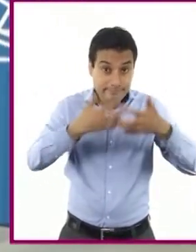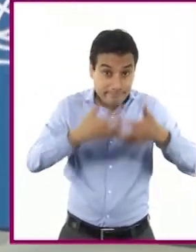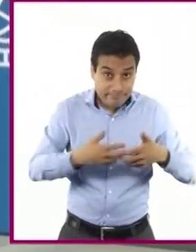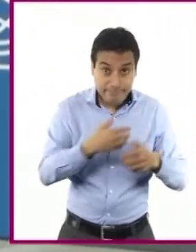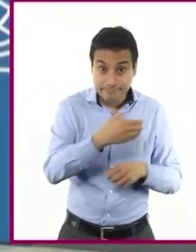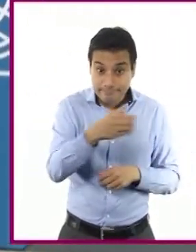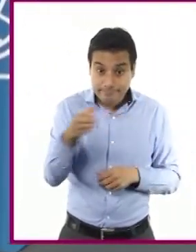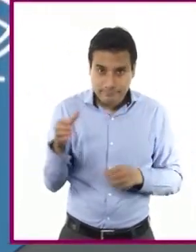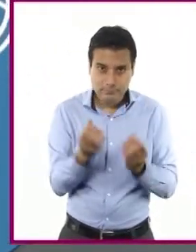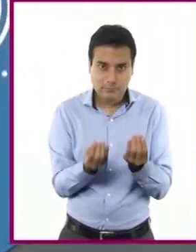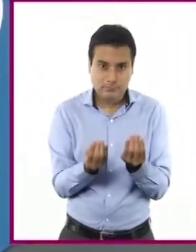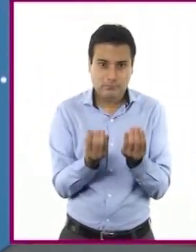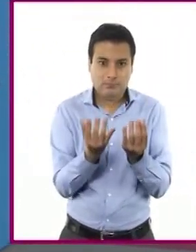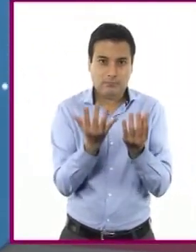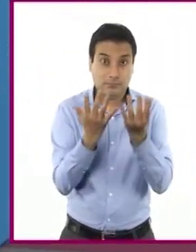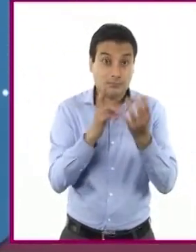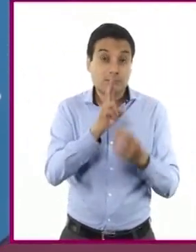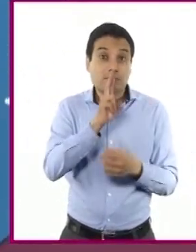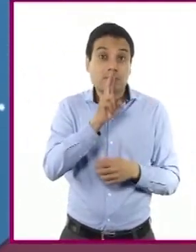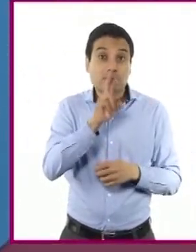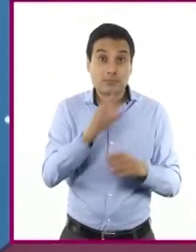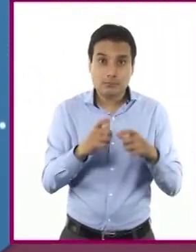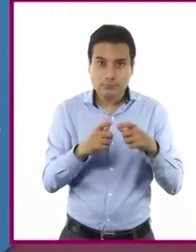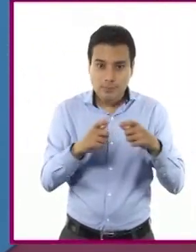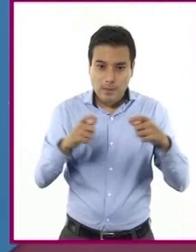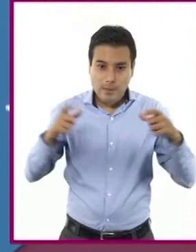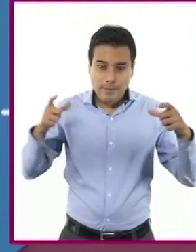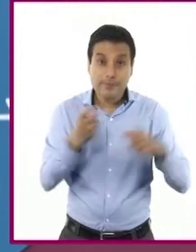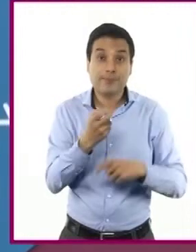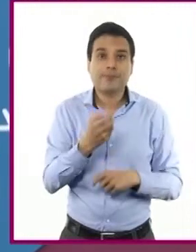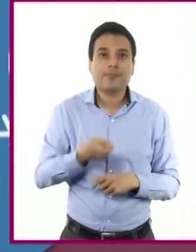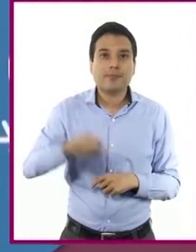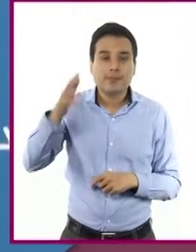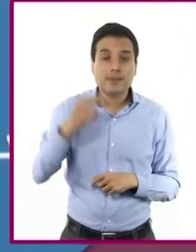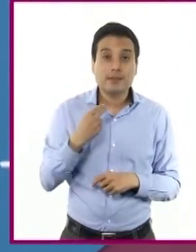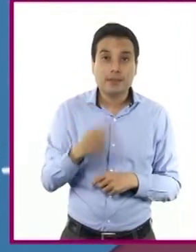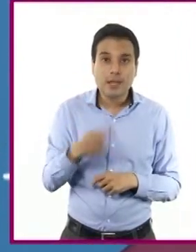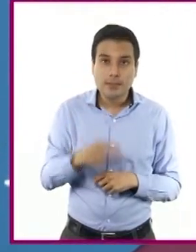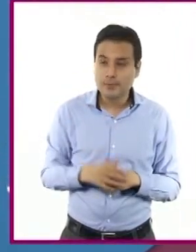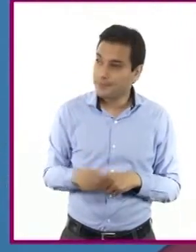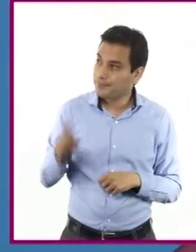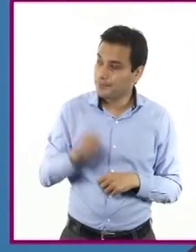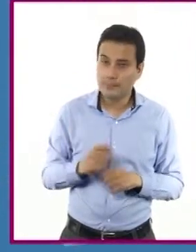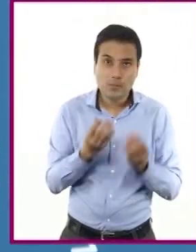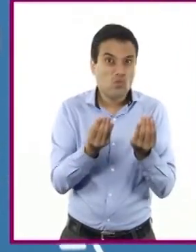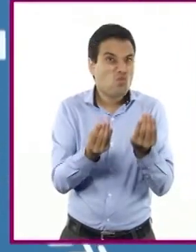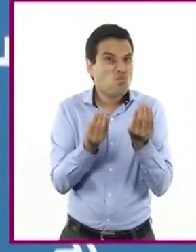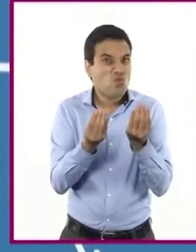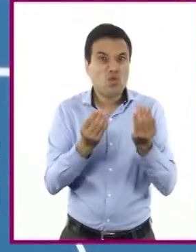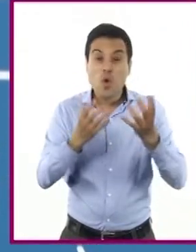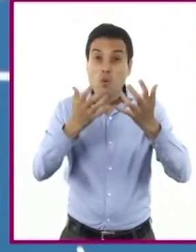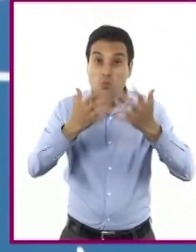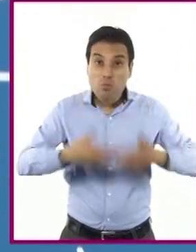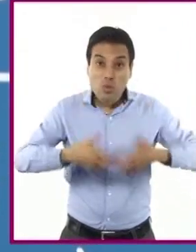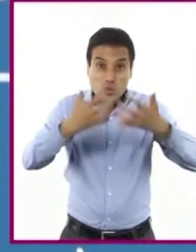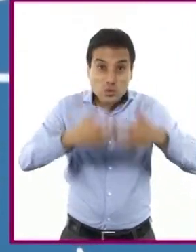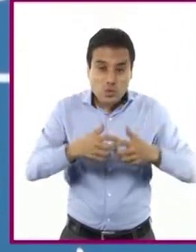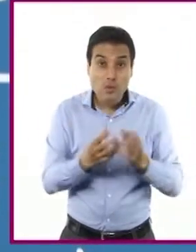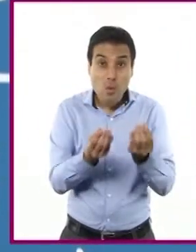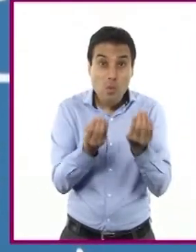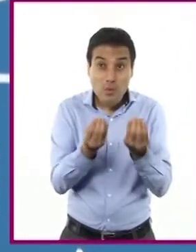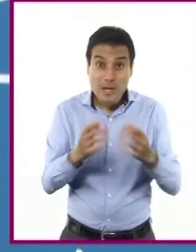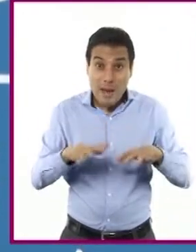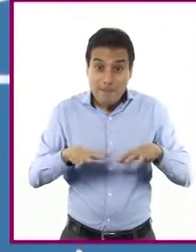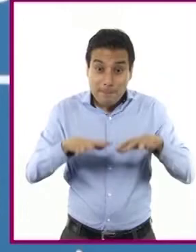aumentó considerablemente. Esto ocasionó lo que conocemos como sobreproducción, cuando se producen más cosas de las que se